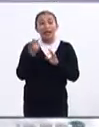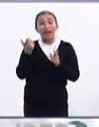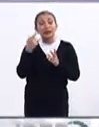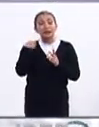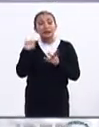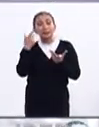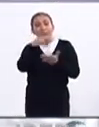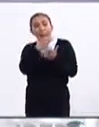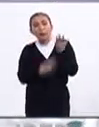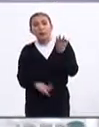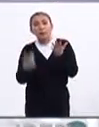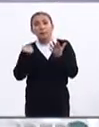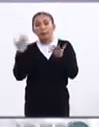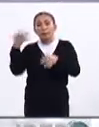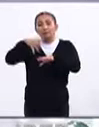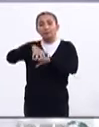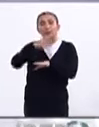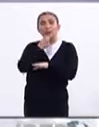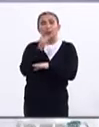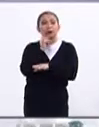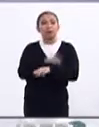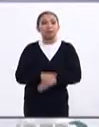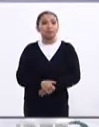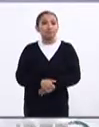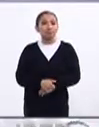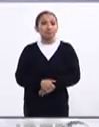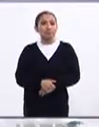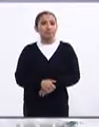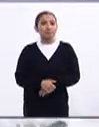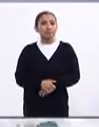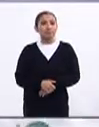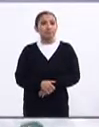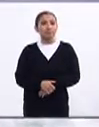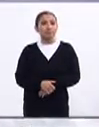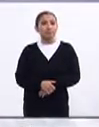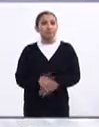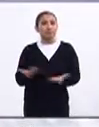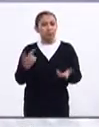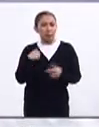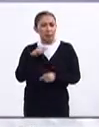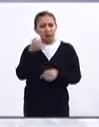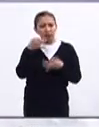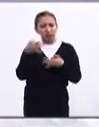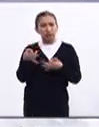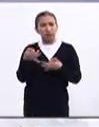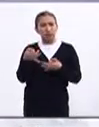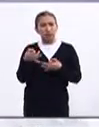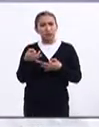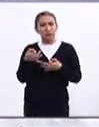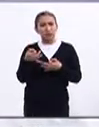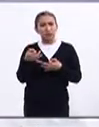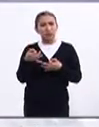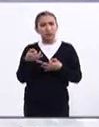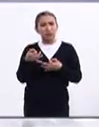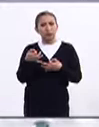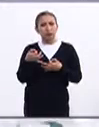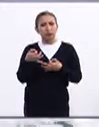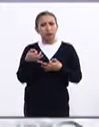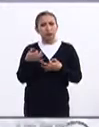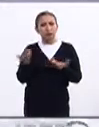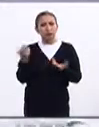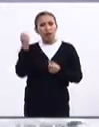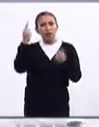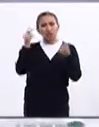son las políticas de inclusión de género, ¿no? Correcto. Porque a mí me llama la atención que